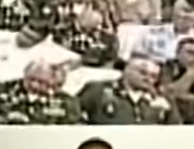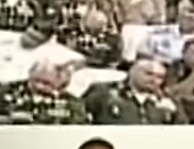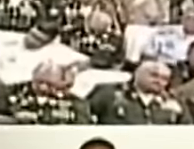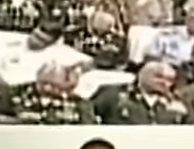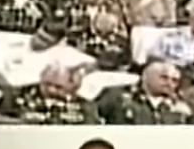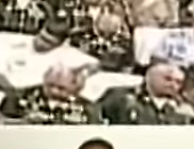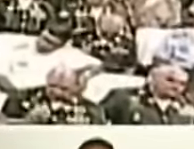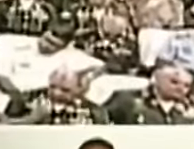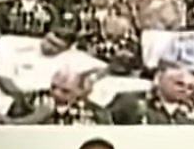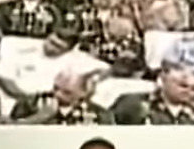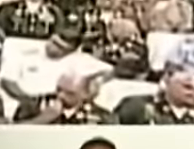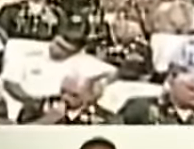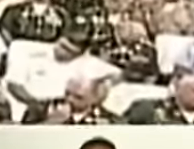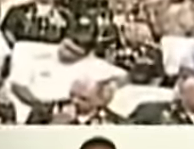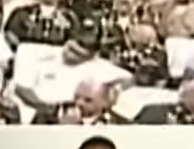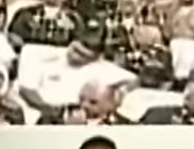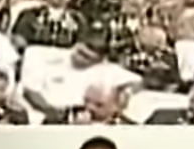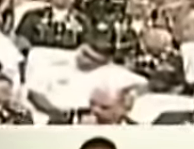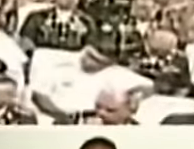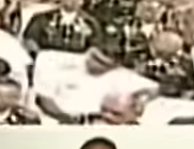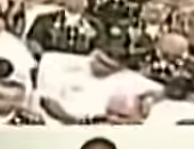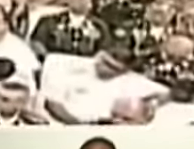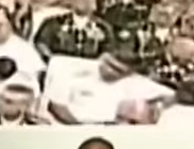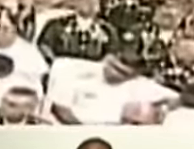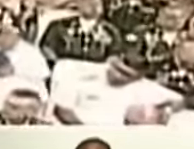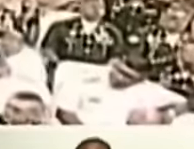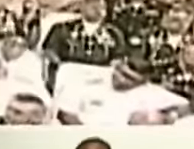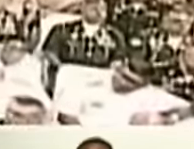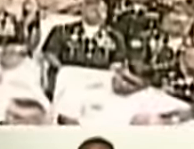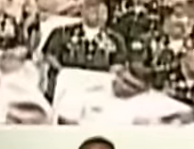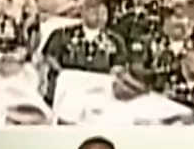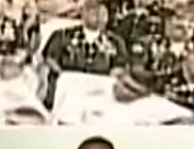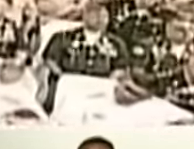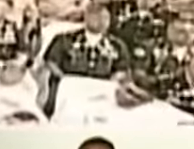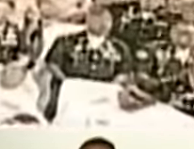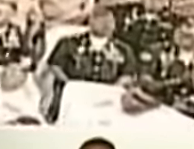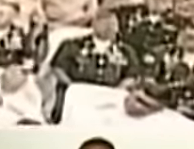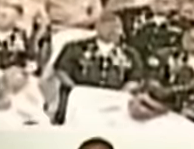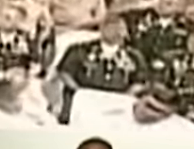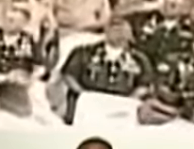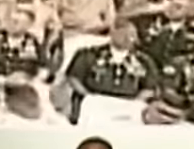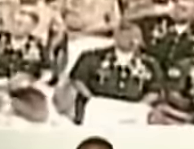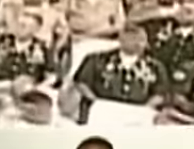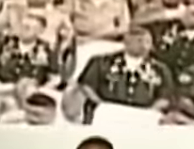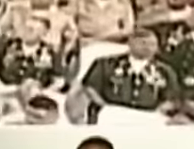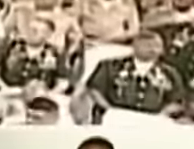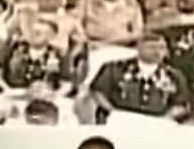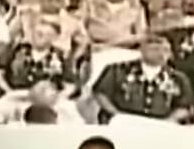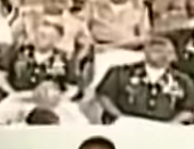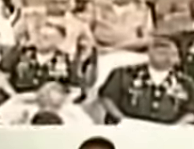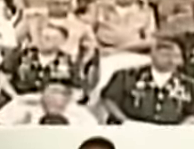también se los voy a aportar, aquí está el Acuerdo de Ginebra. Mire, mire, mire cómo titula el Acuerdo de Ginebra.